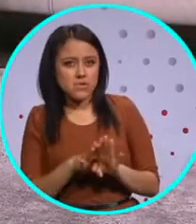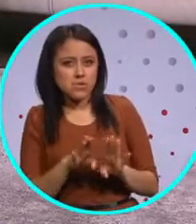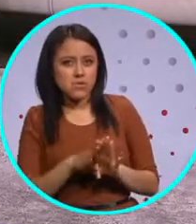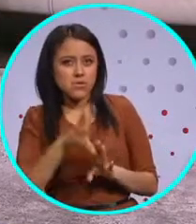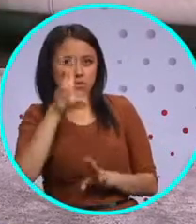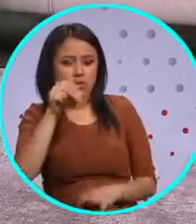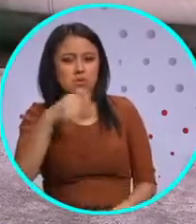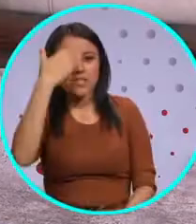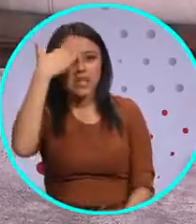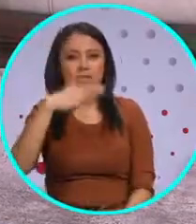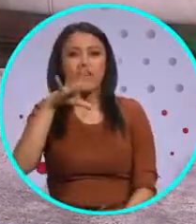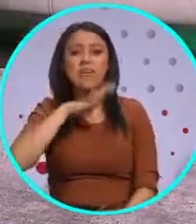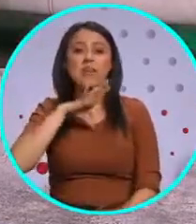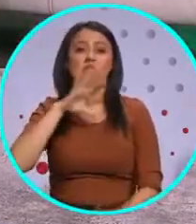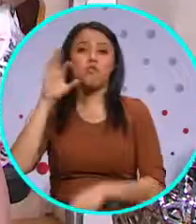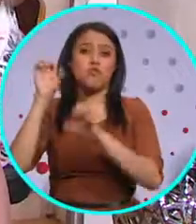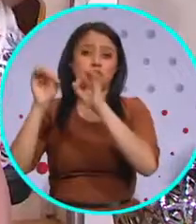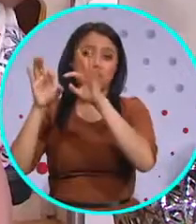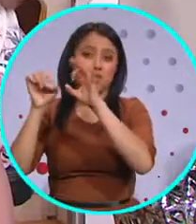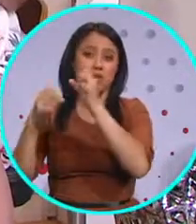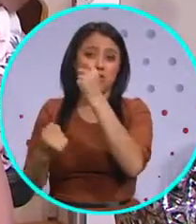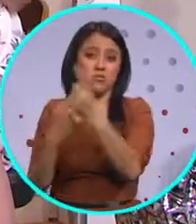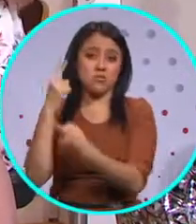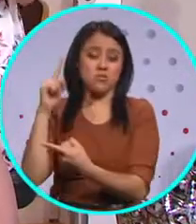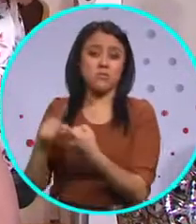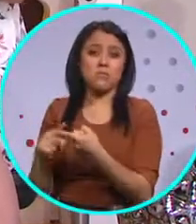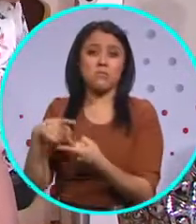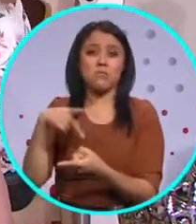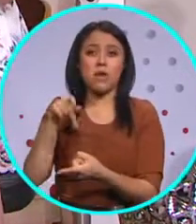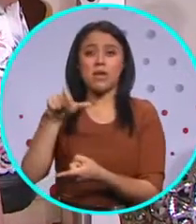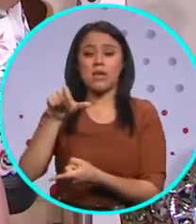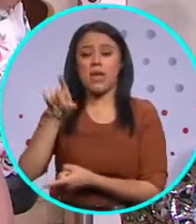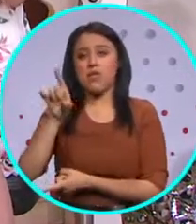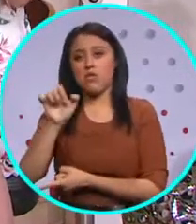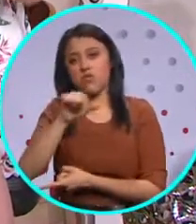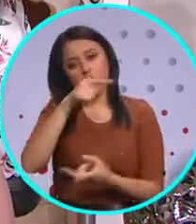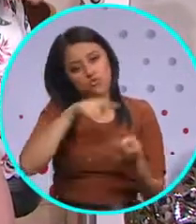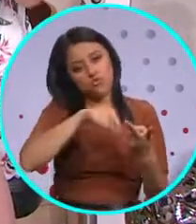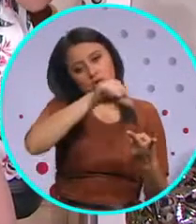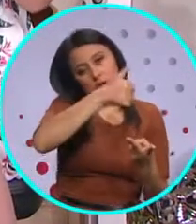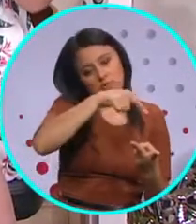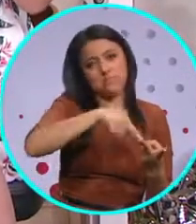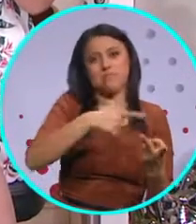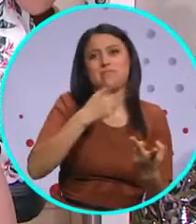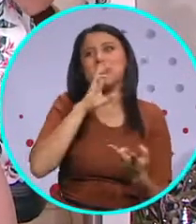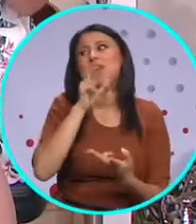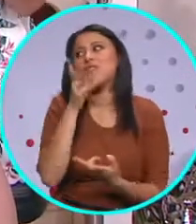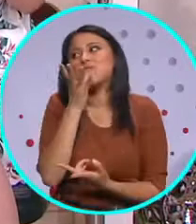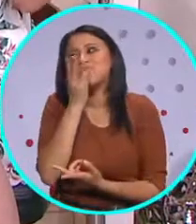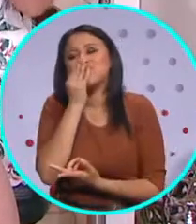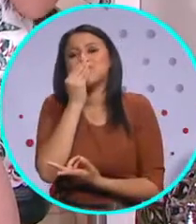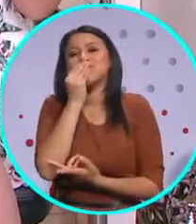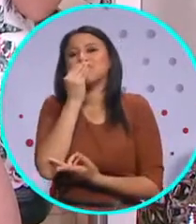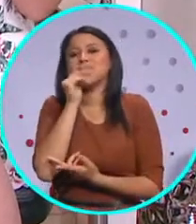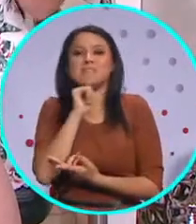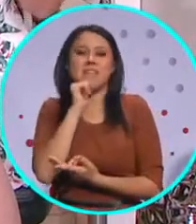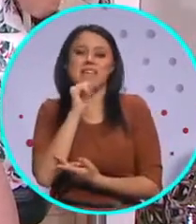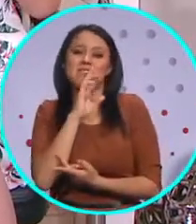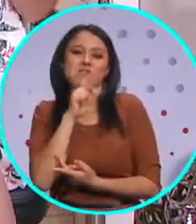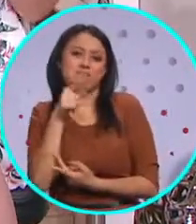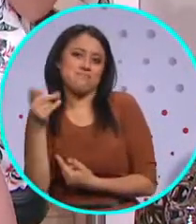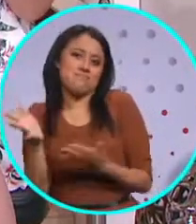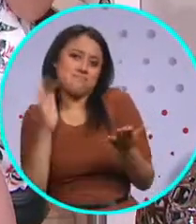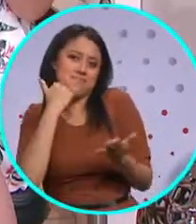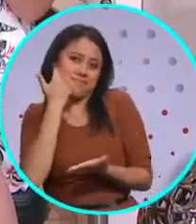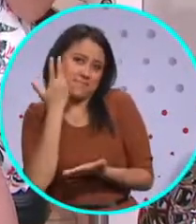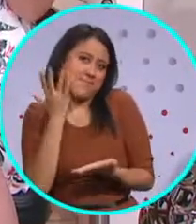en la oficina nos están apostando a otro y así entonces mejor no me meto en broncas yo no voy a nadie que gane